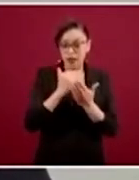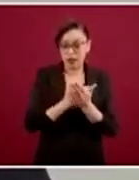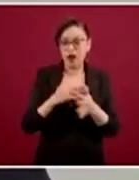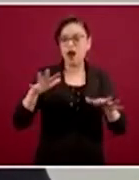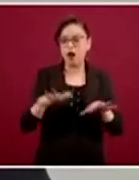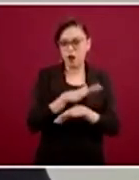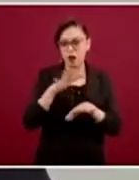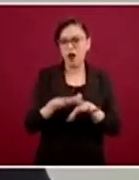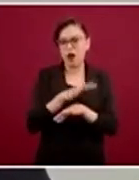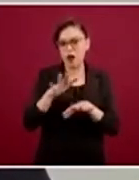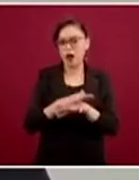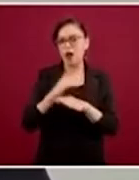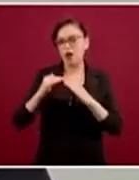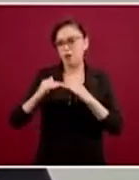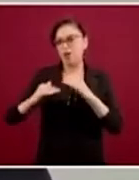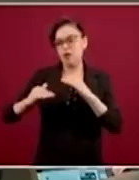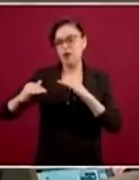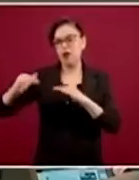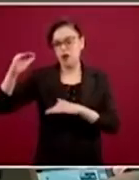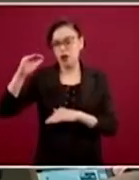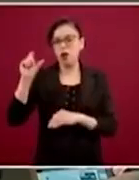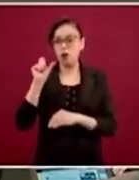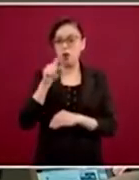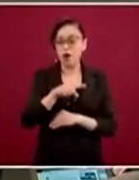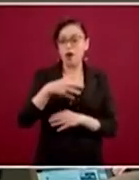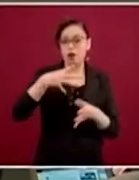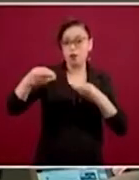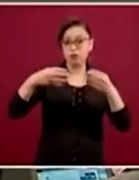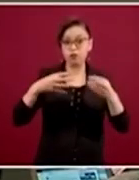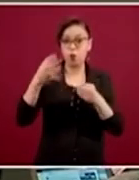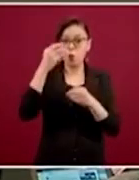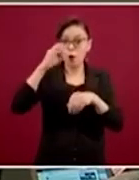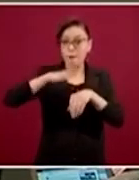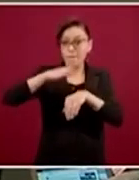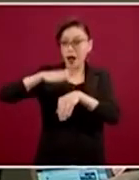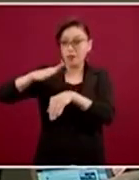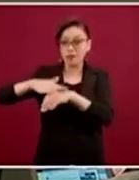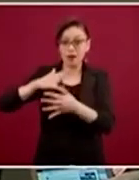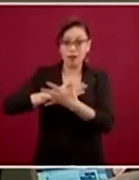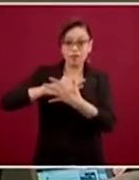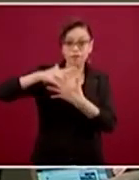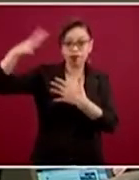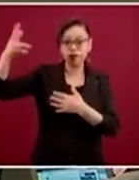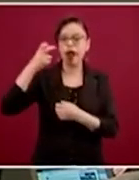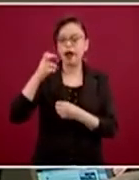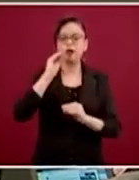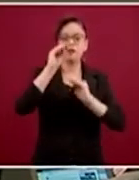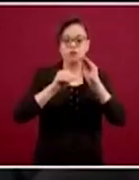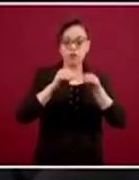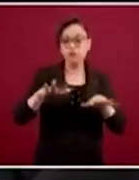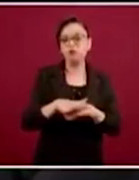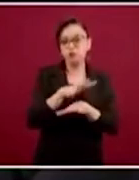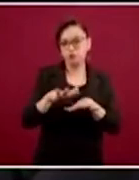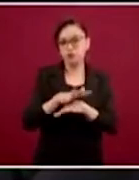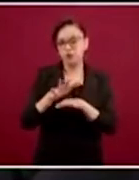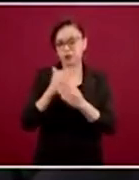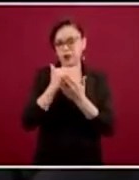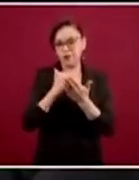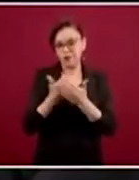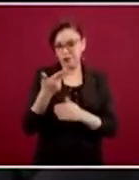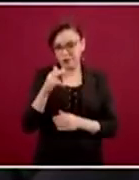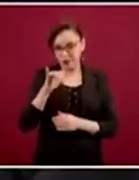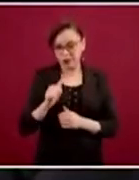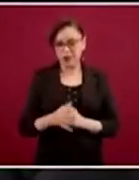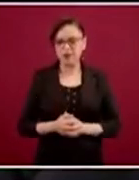conforme evoluciona la pandemia los principios que tenemos son los principios universales de beneficiencia de